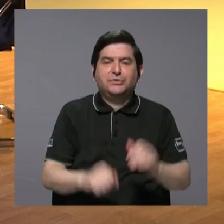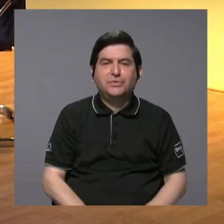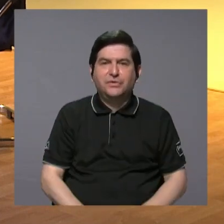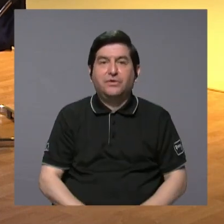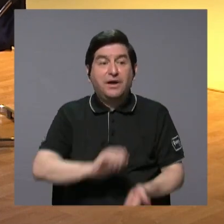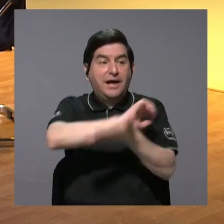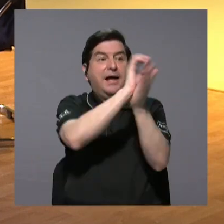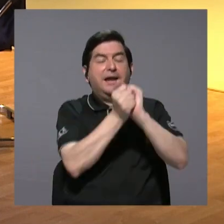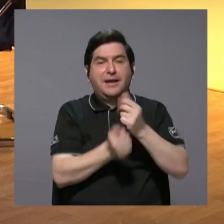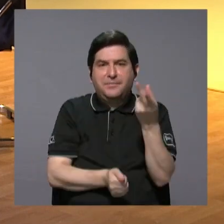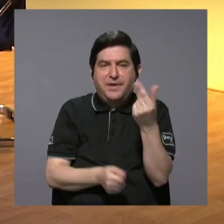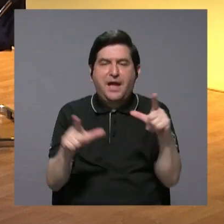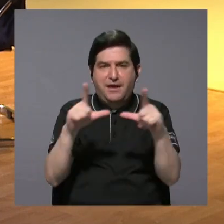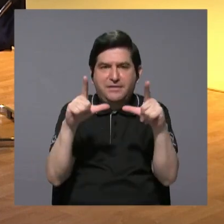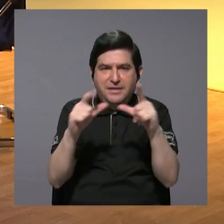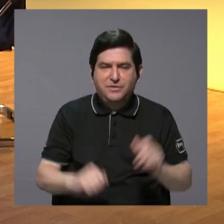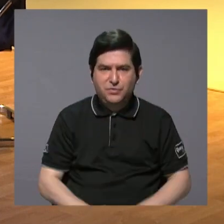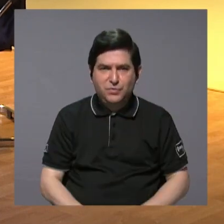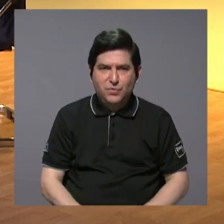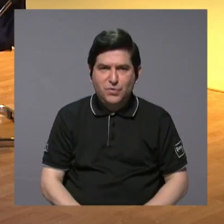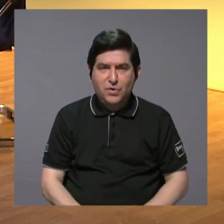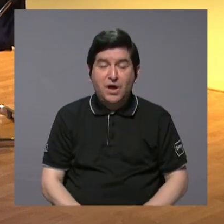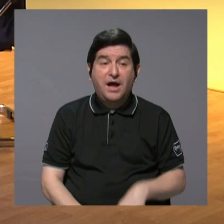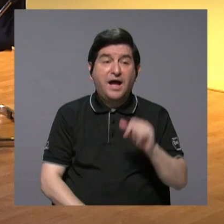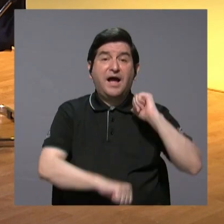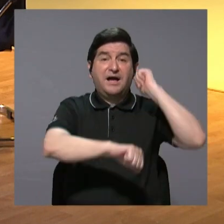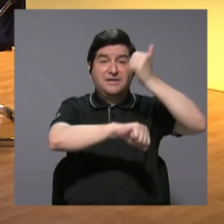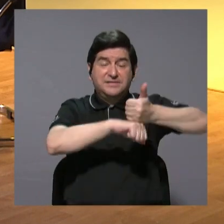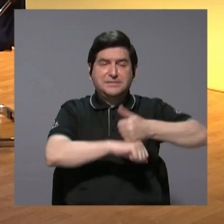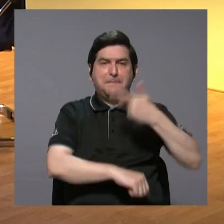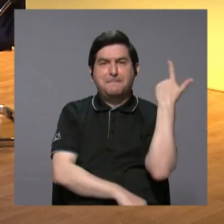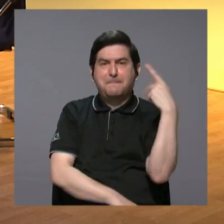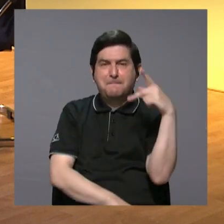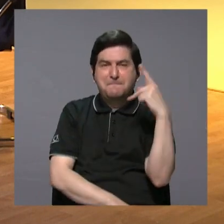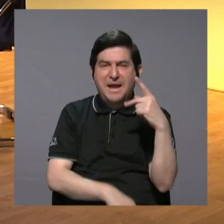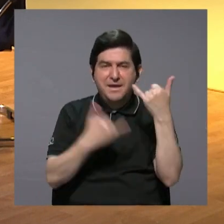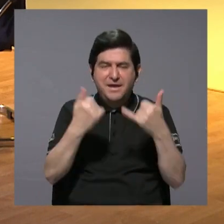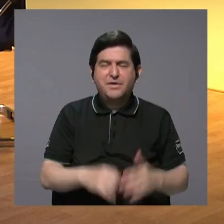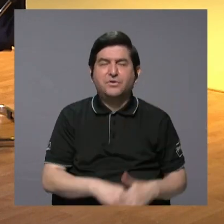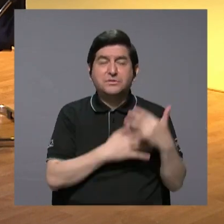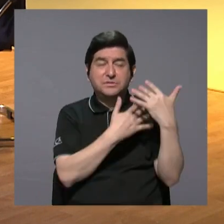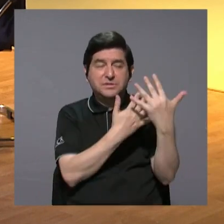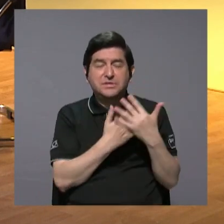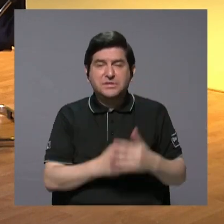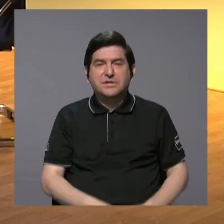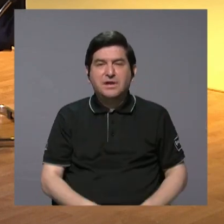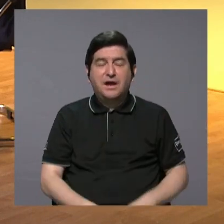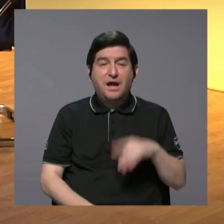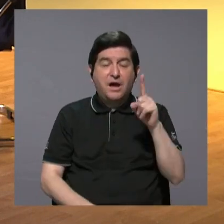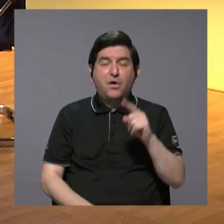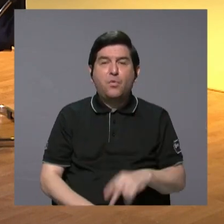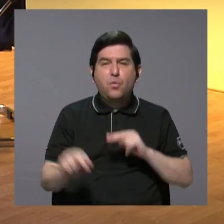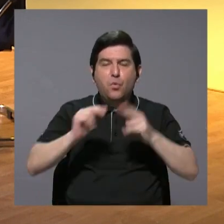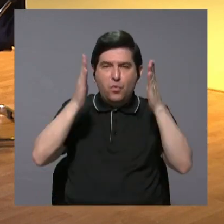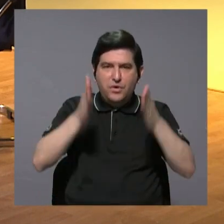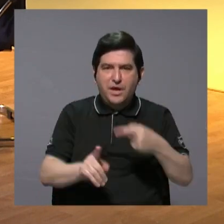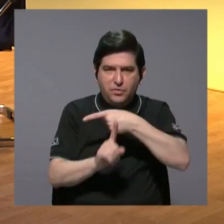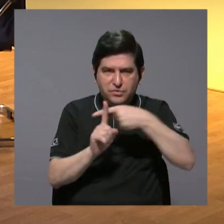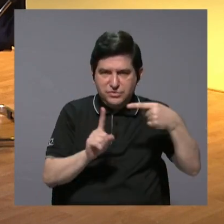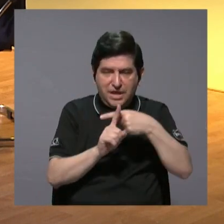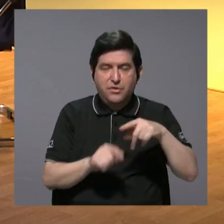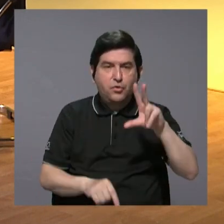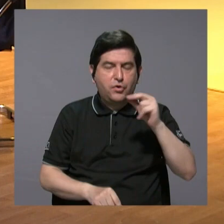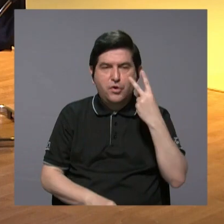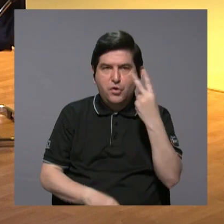alterar el precio de los títulos se llega a concretar un riesgo que estaba latente en la cartera de un intermediario, riesgo que no había